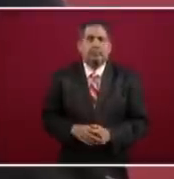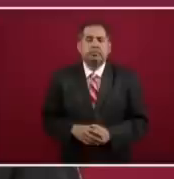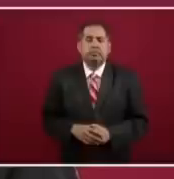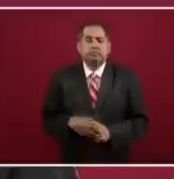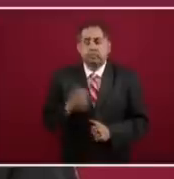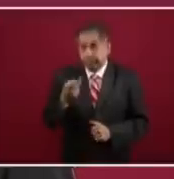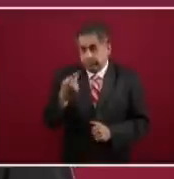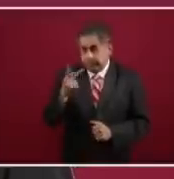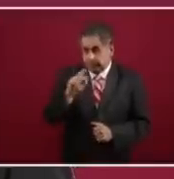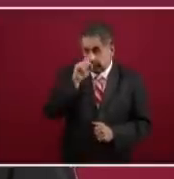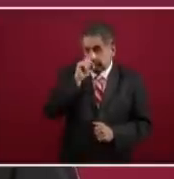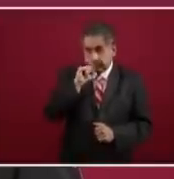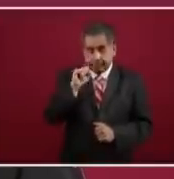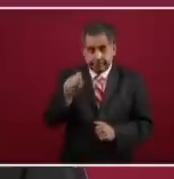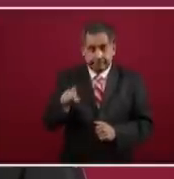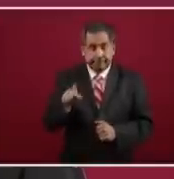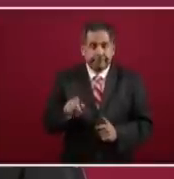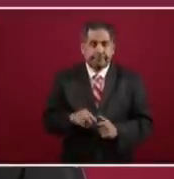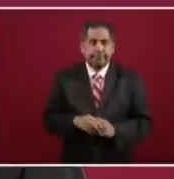pero además